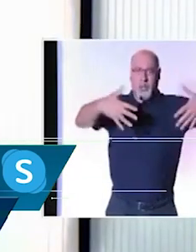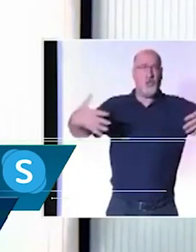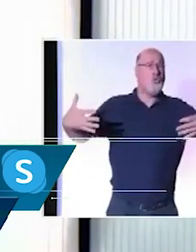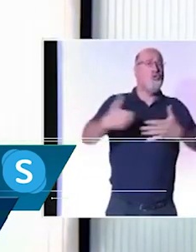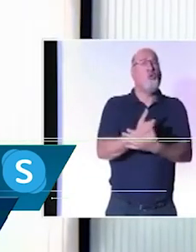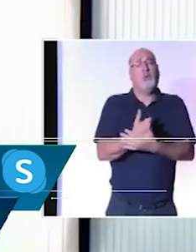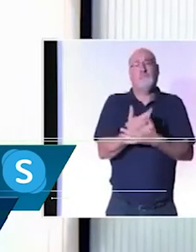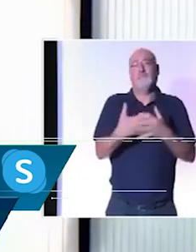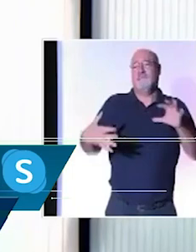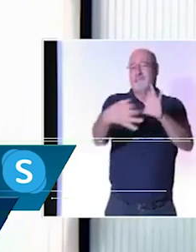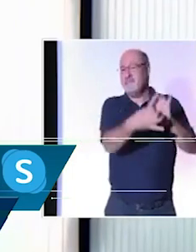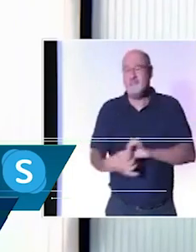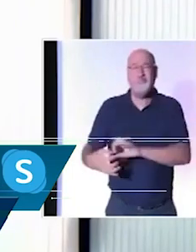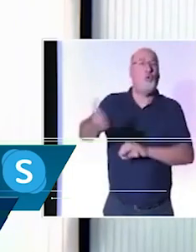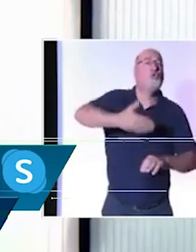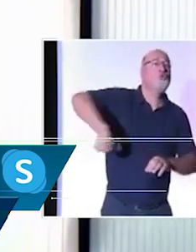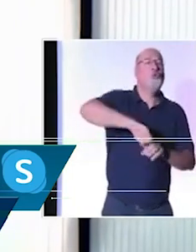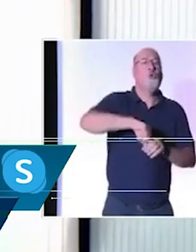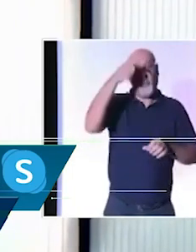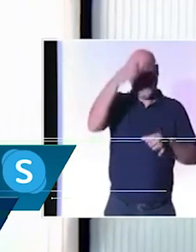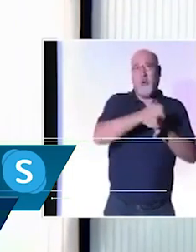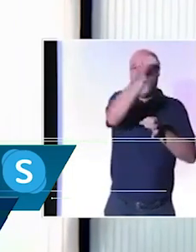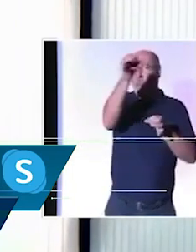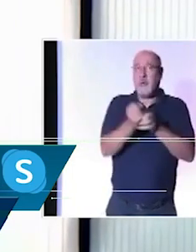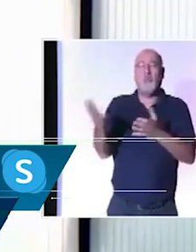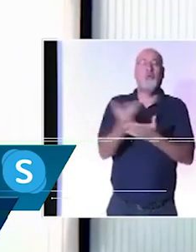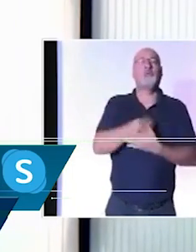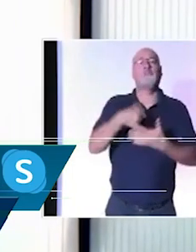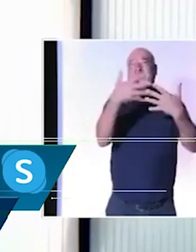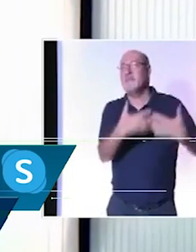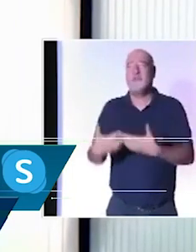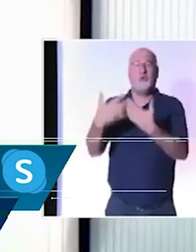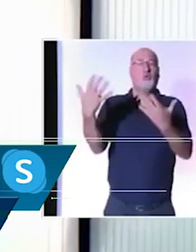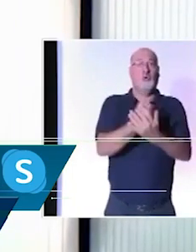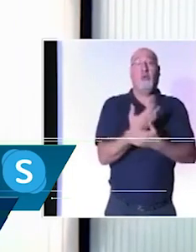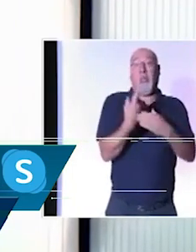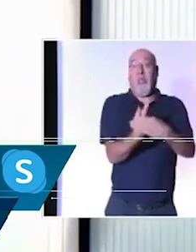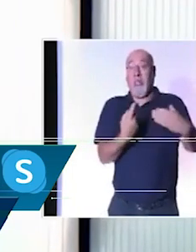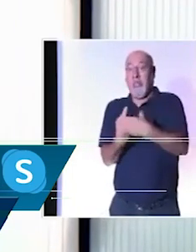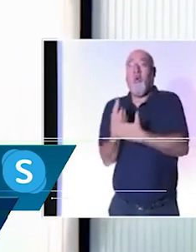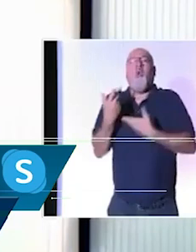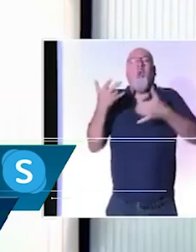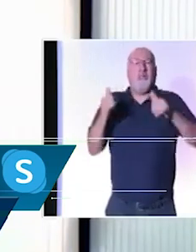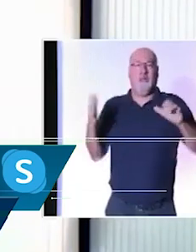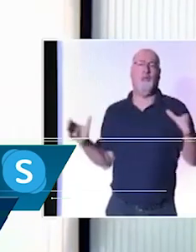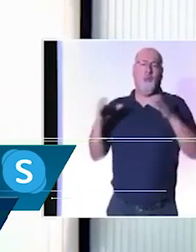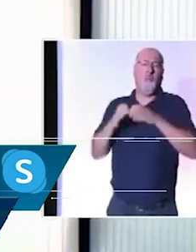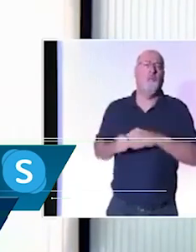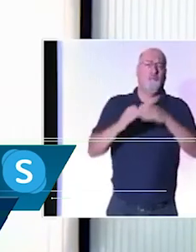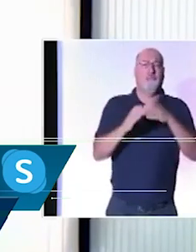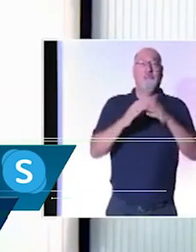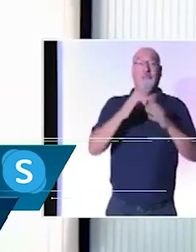el gobierno que es por todos los sitios donde ha ido donde ha podido pues arrasar los arrasó